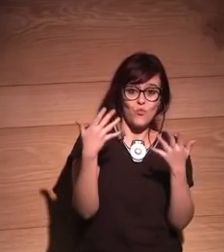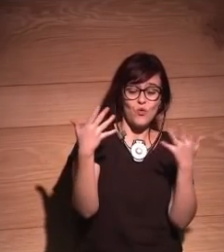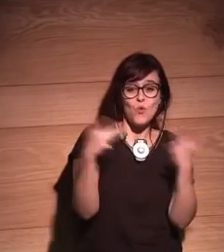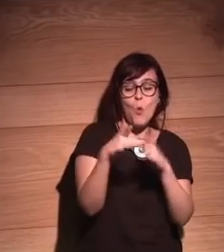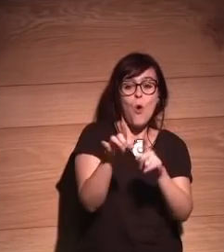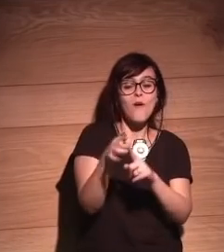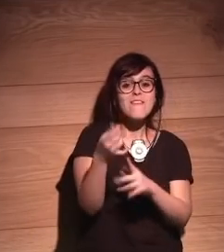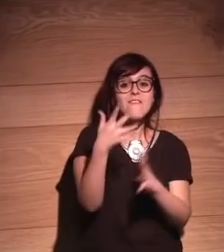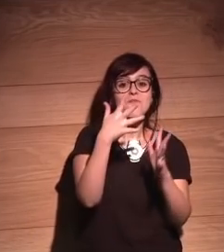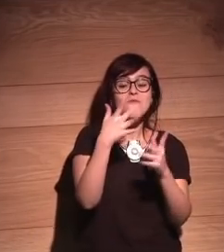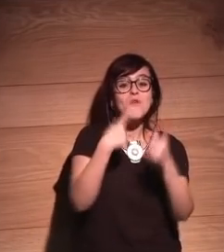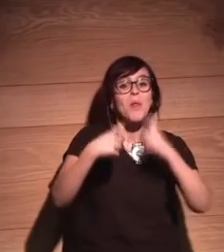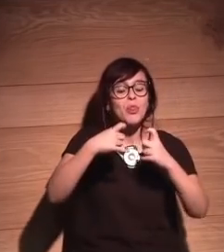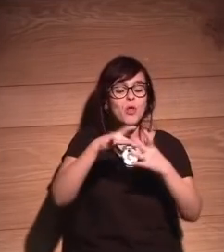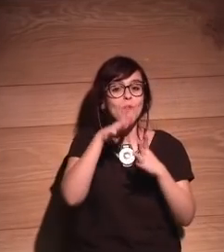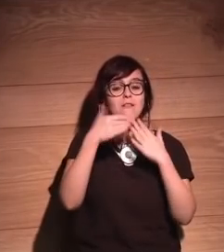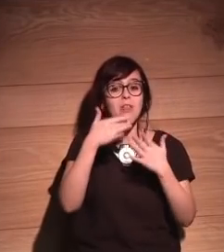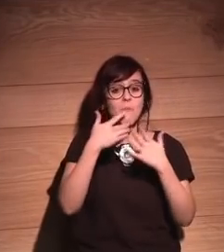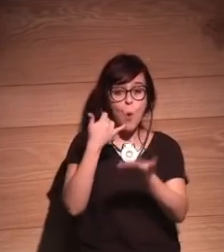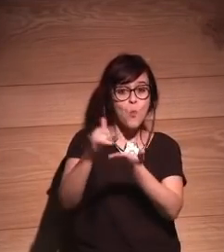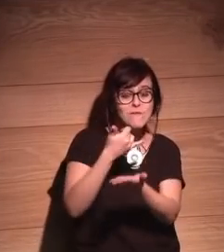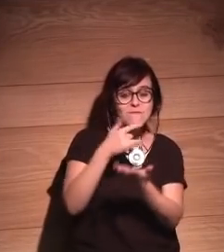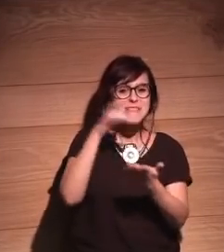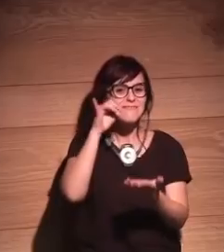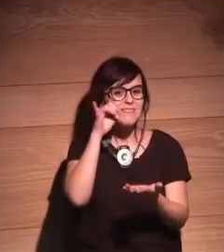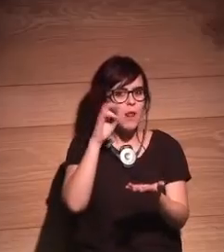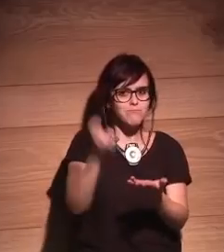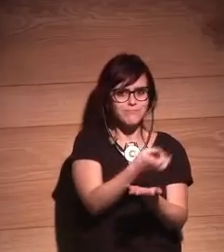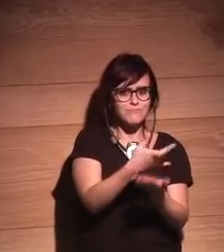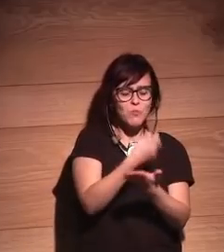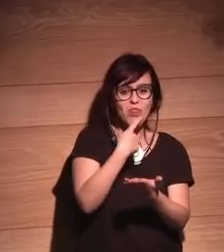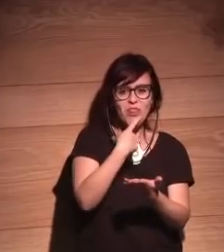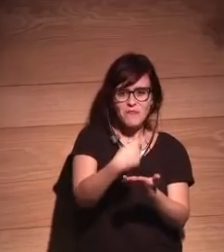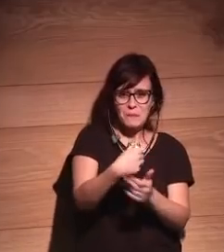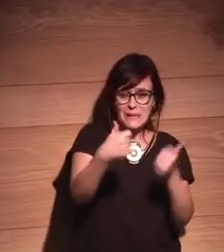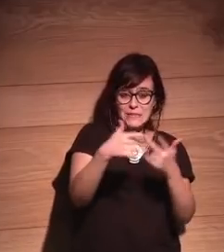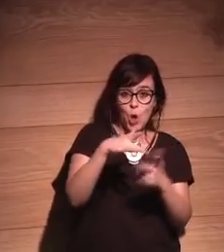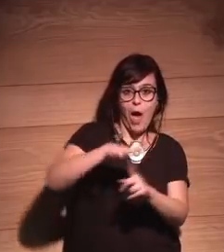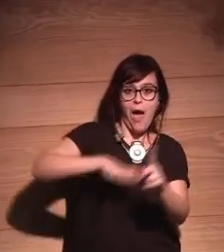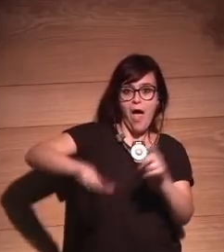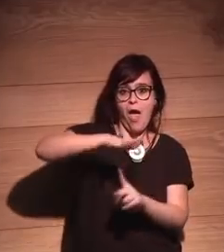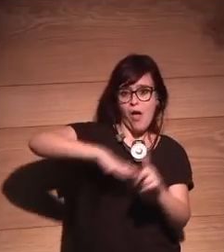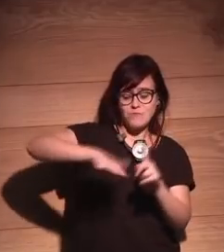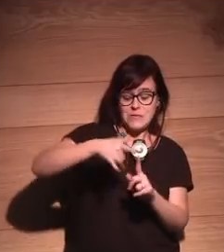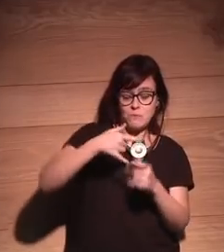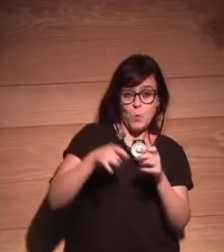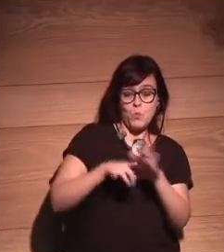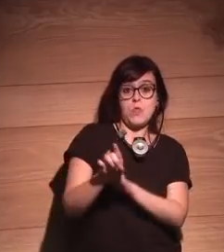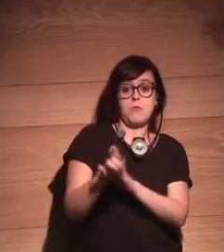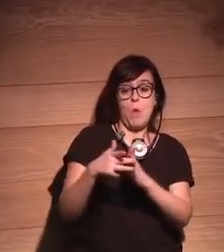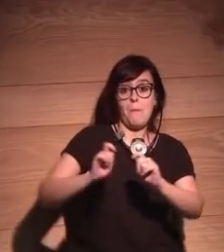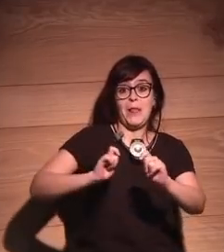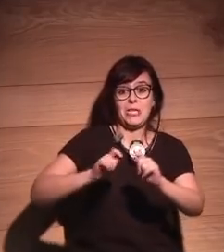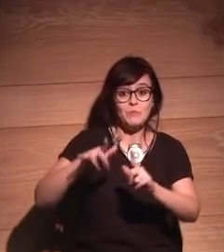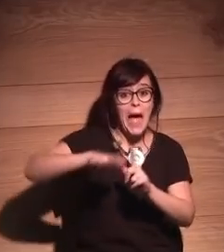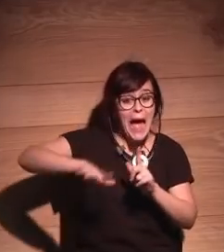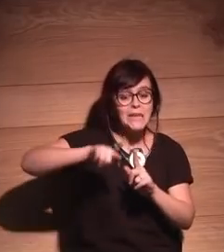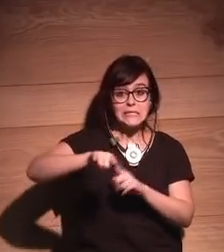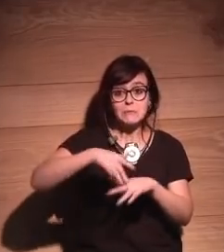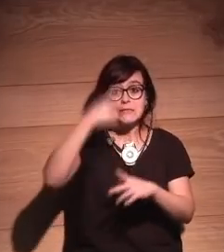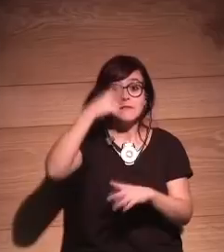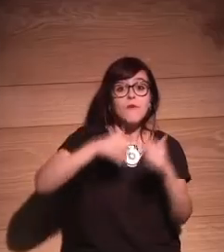fuente de información, periodismo, WhatsApp, Instagram, mucho más difícil de poder desarrollar ese espacio de periodismo. Y quién sabe lo